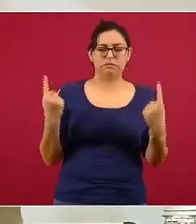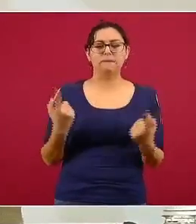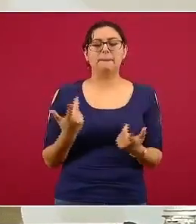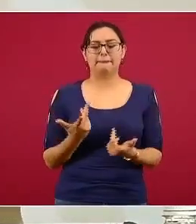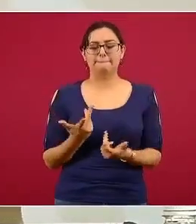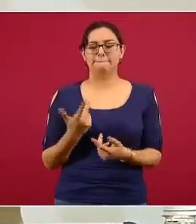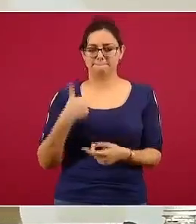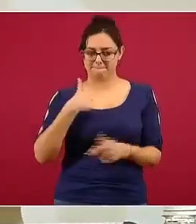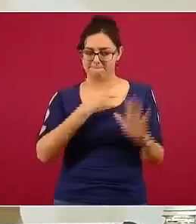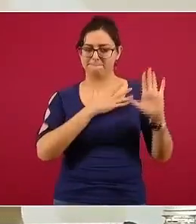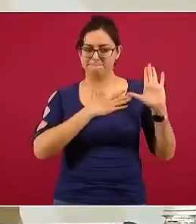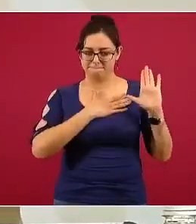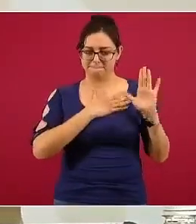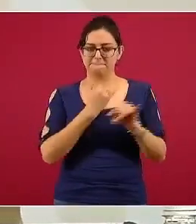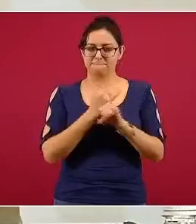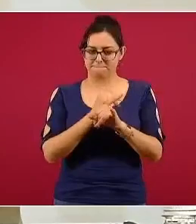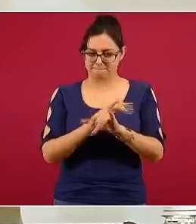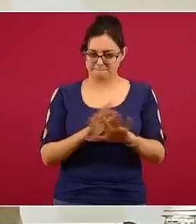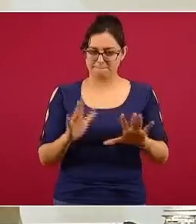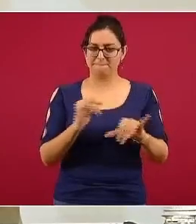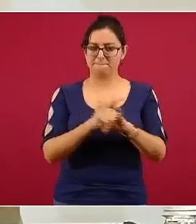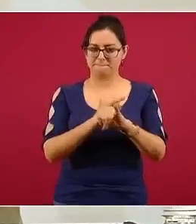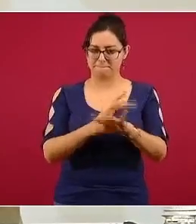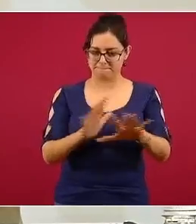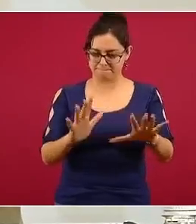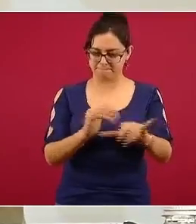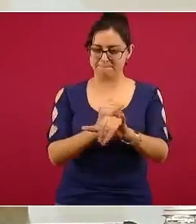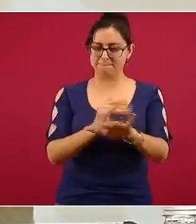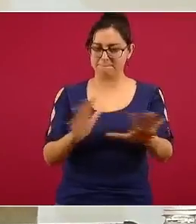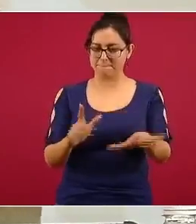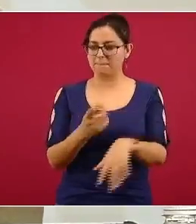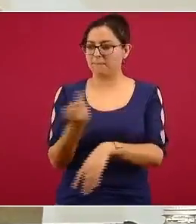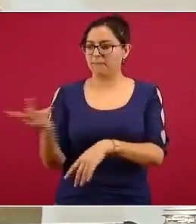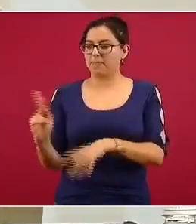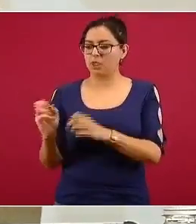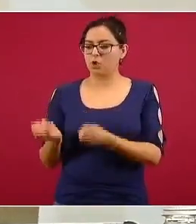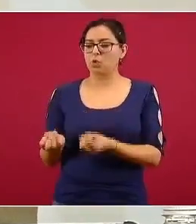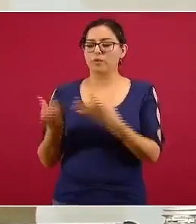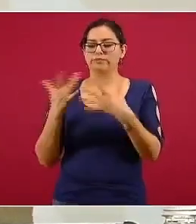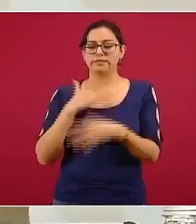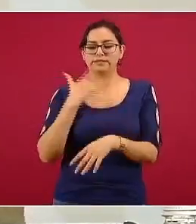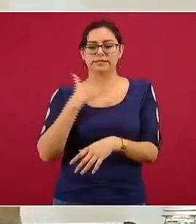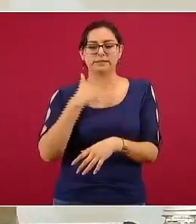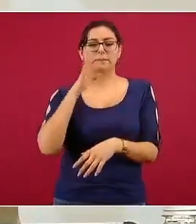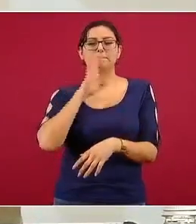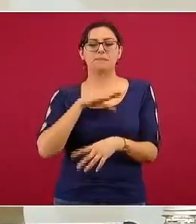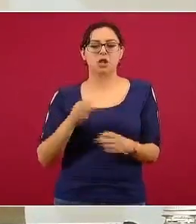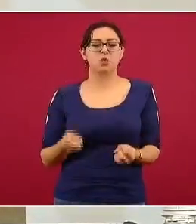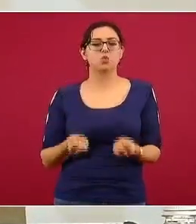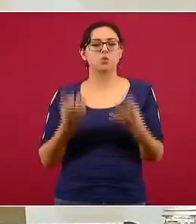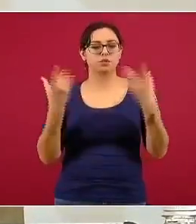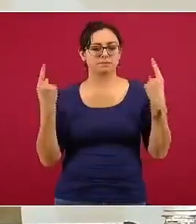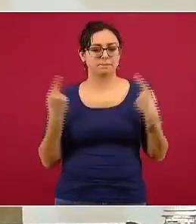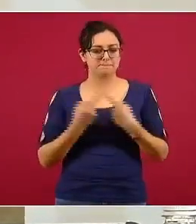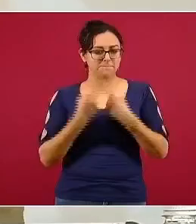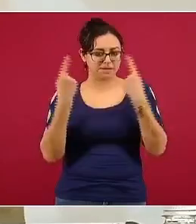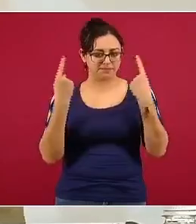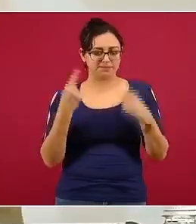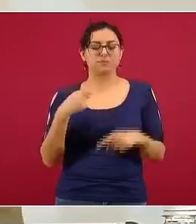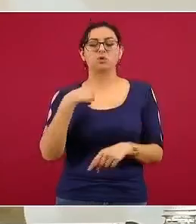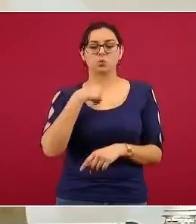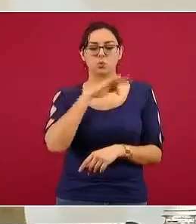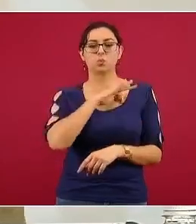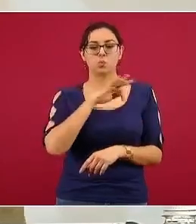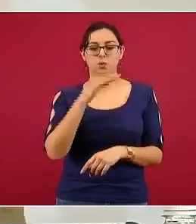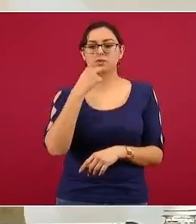de cuántas personas se han sentido mal en este primer sitio de vacunación y cuántas han reportado efectos adversos. Lo que sí puedo asegurar, porque eso sí